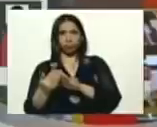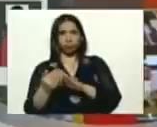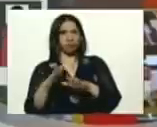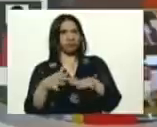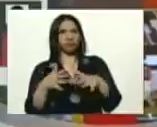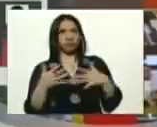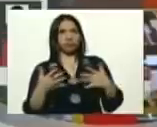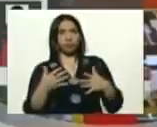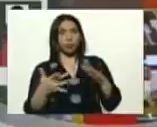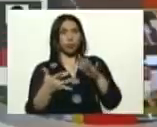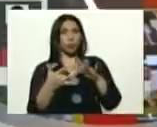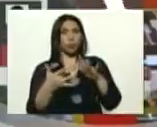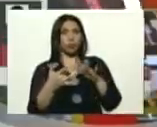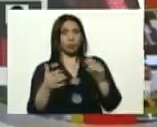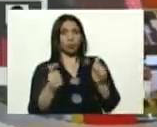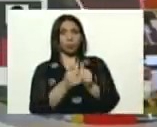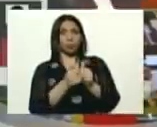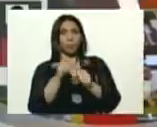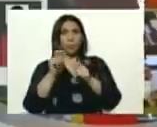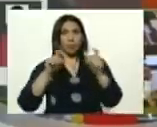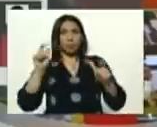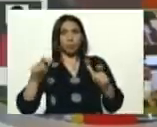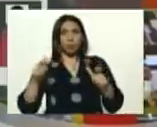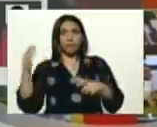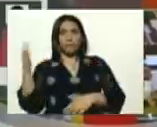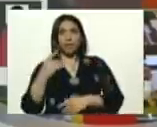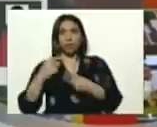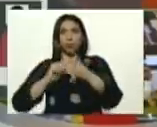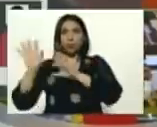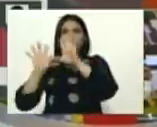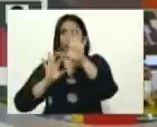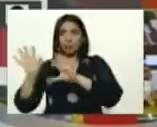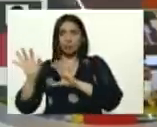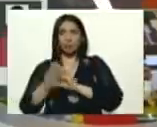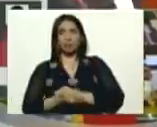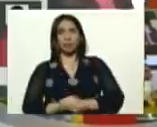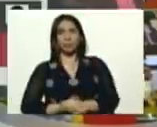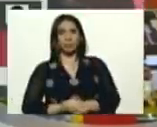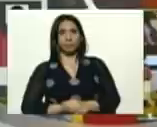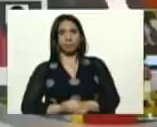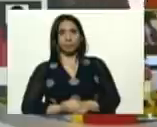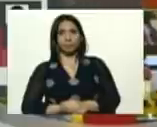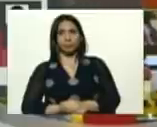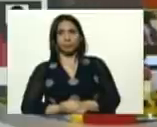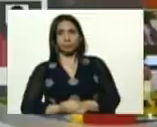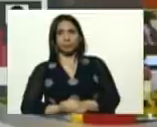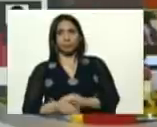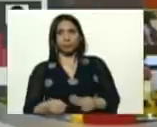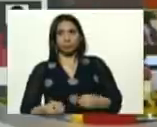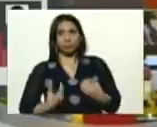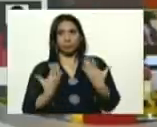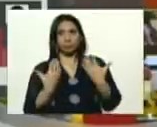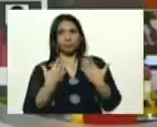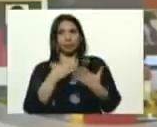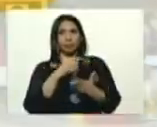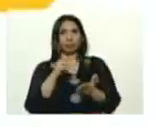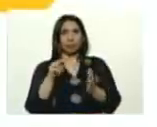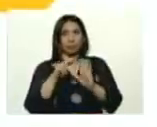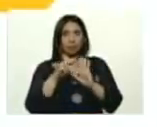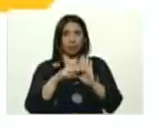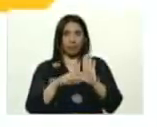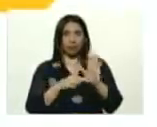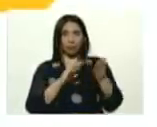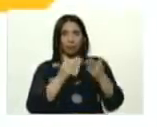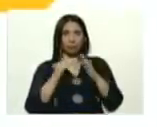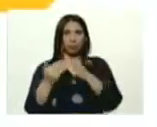de contactos con casos internacionales que posteriormente, bueno, se expresan a nivel comunitario. Por eso